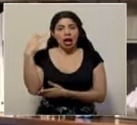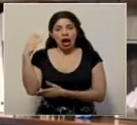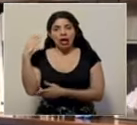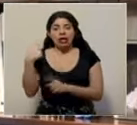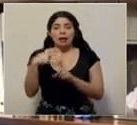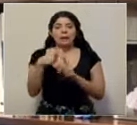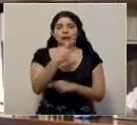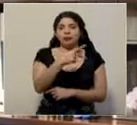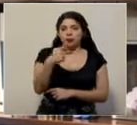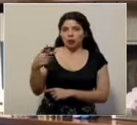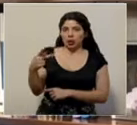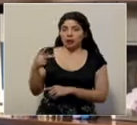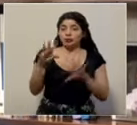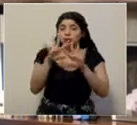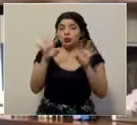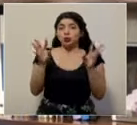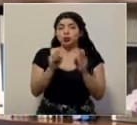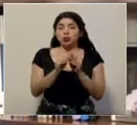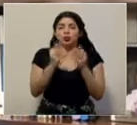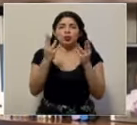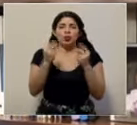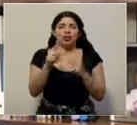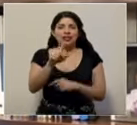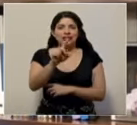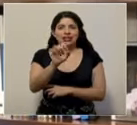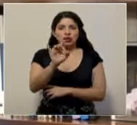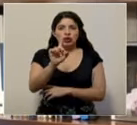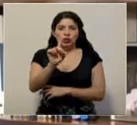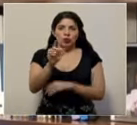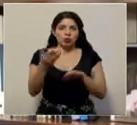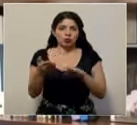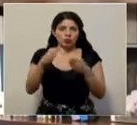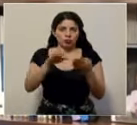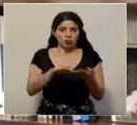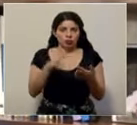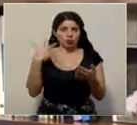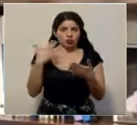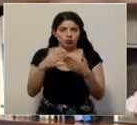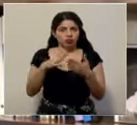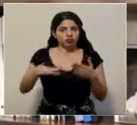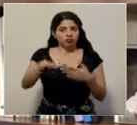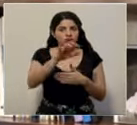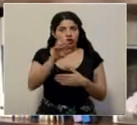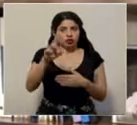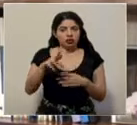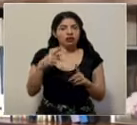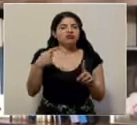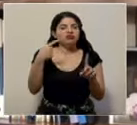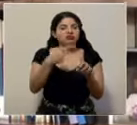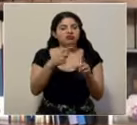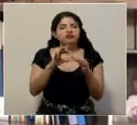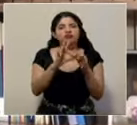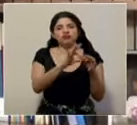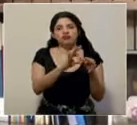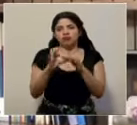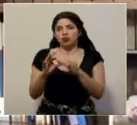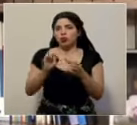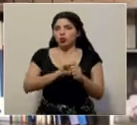de Punta Arenas. En total se contabilizan 181 fallecimientos en Costa Rica por relacionados al